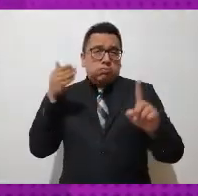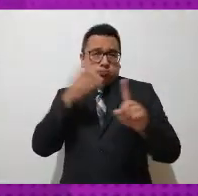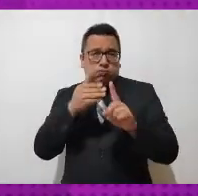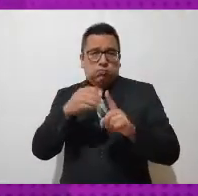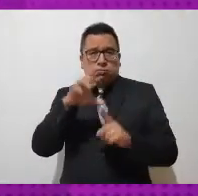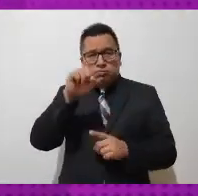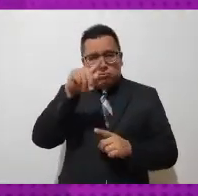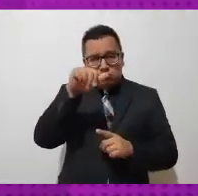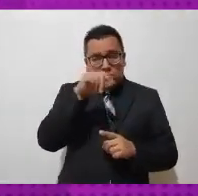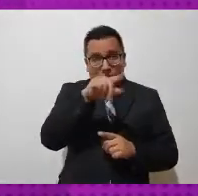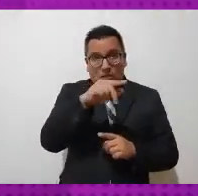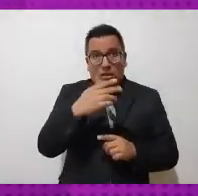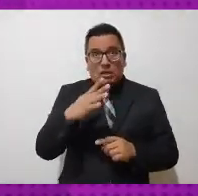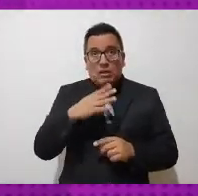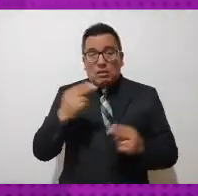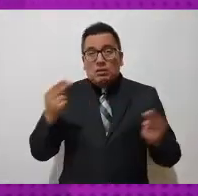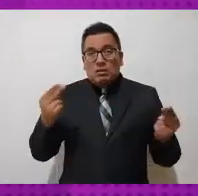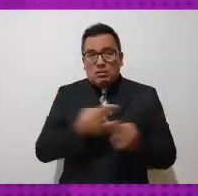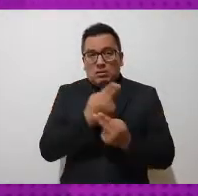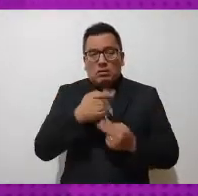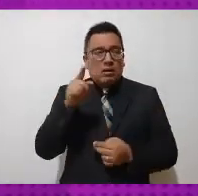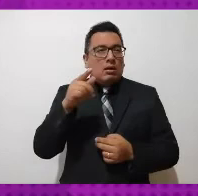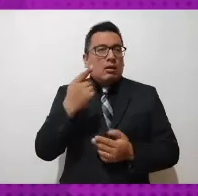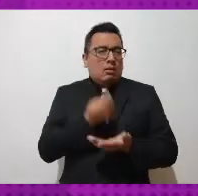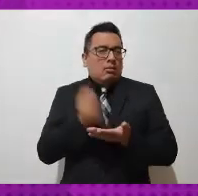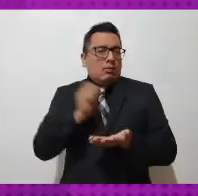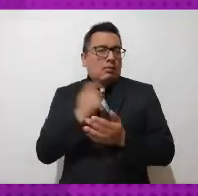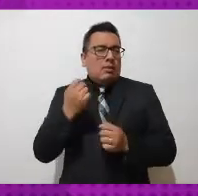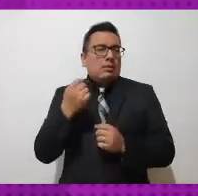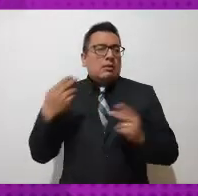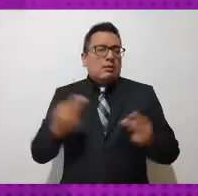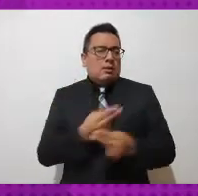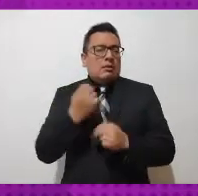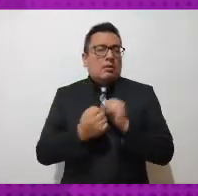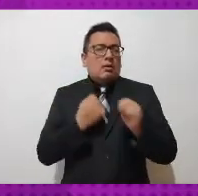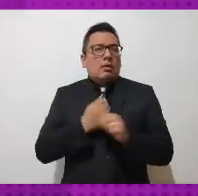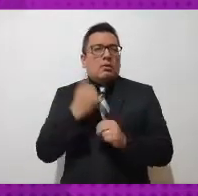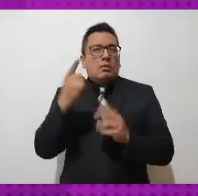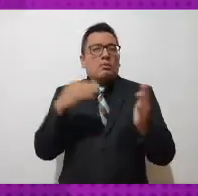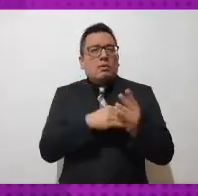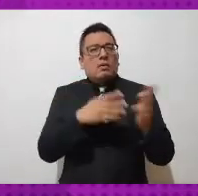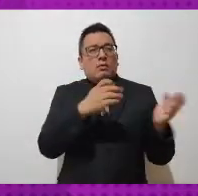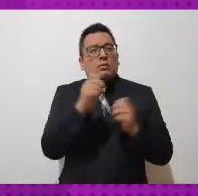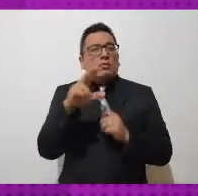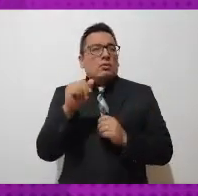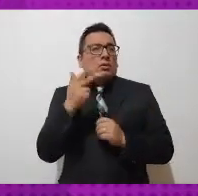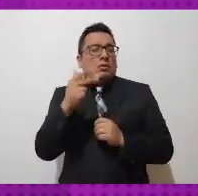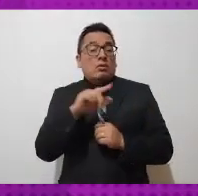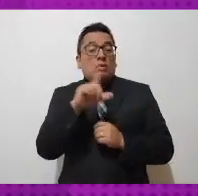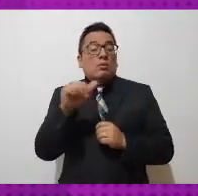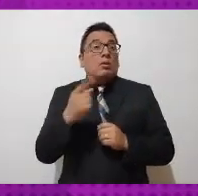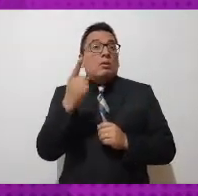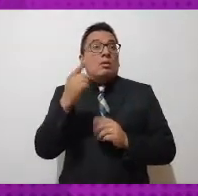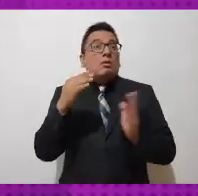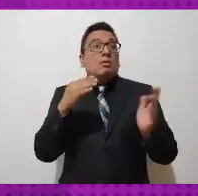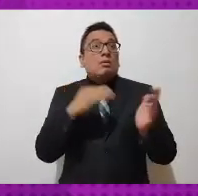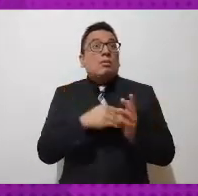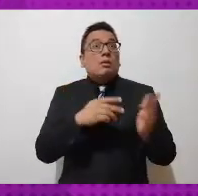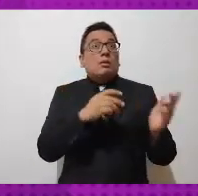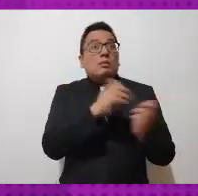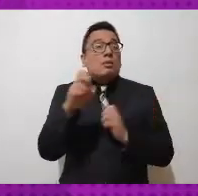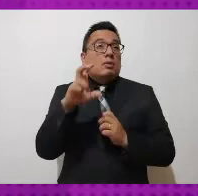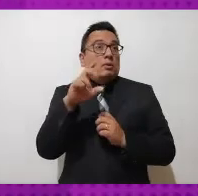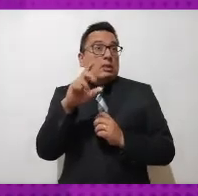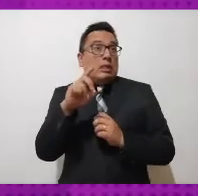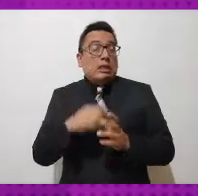bien ella es originaria de Tamaulipas, donde nace en 1898, llega a Nayarit en 1930 debido a que su